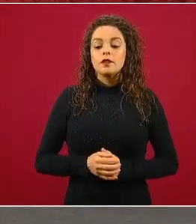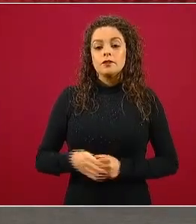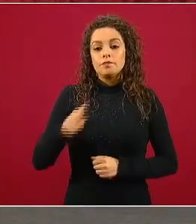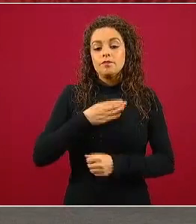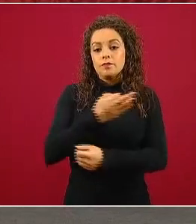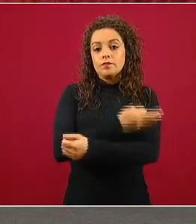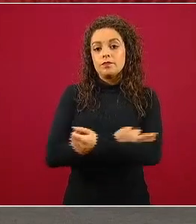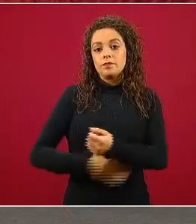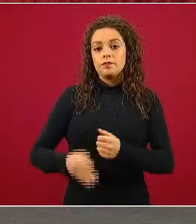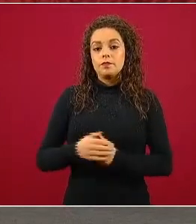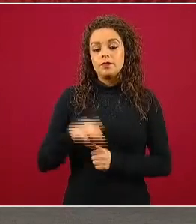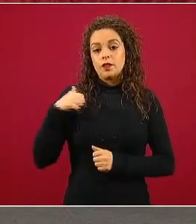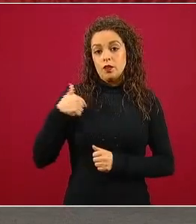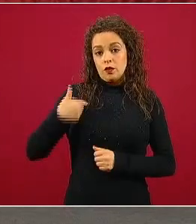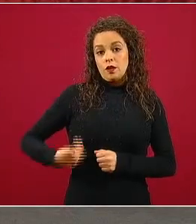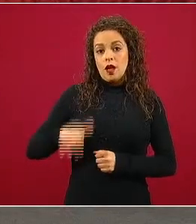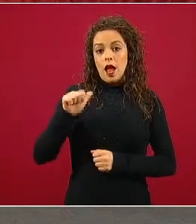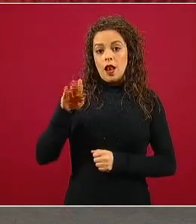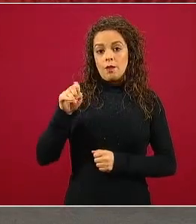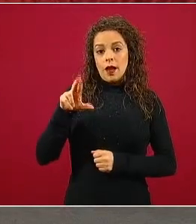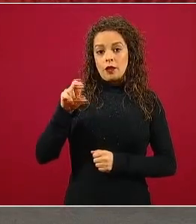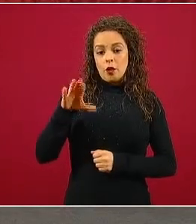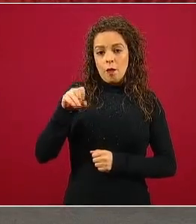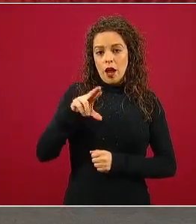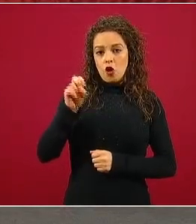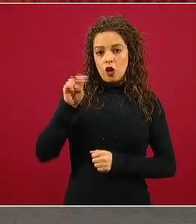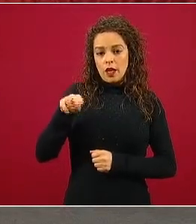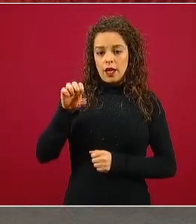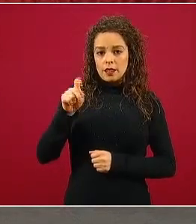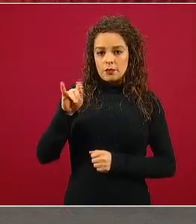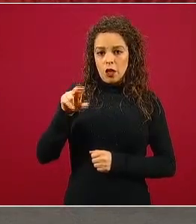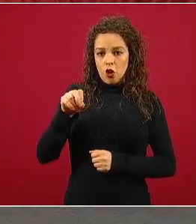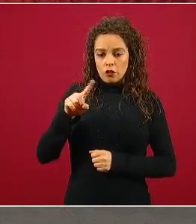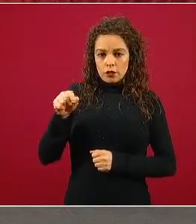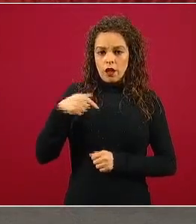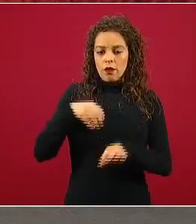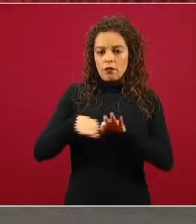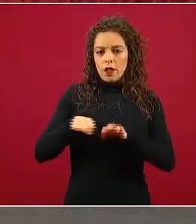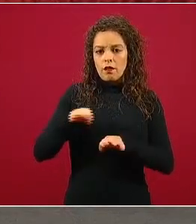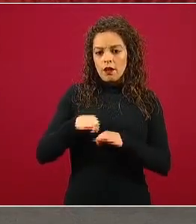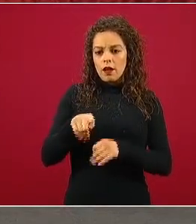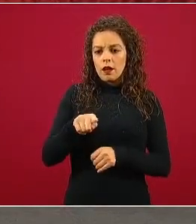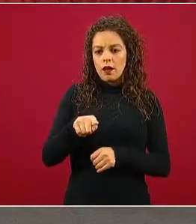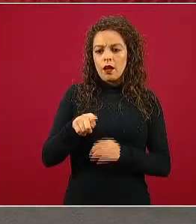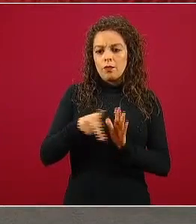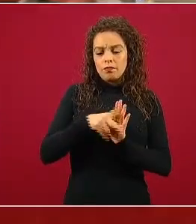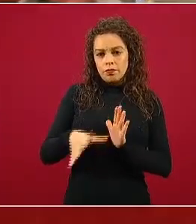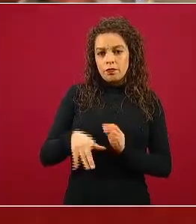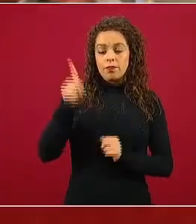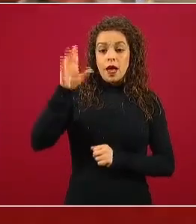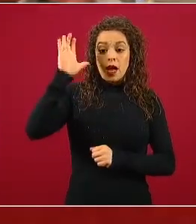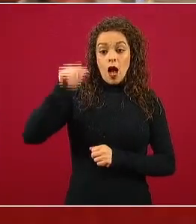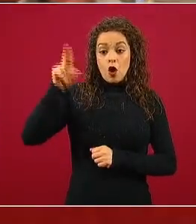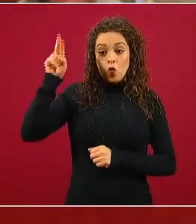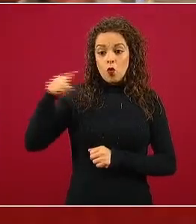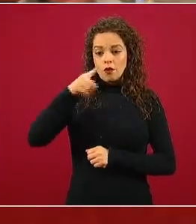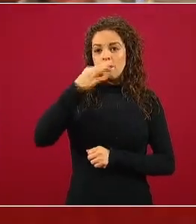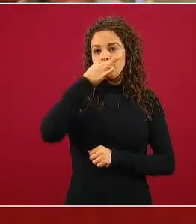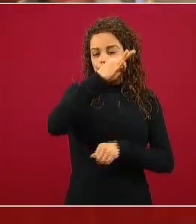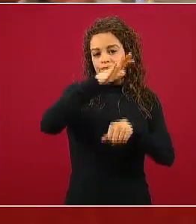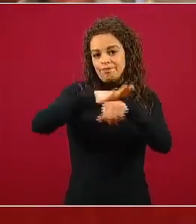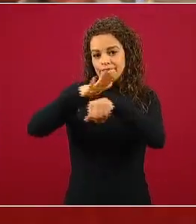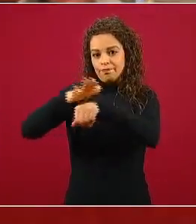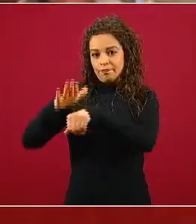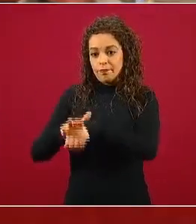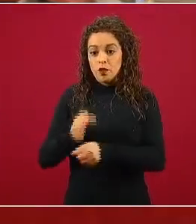Buenas tardes, Alberto Marroquín Espinosa, vengo de Frecuencia CAT, Jaime Farías informa desde Cancún y es ahora